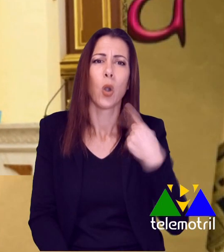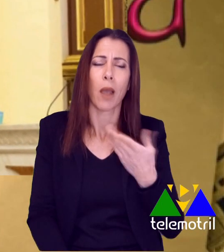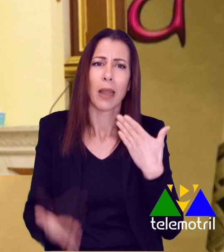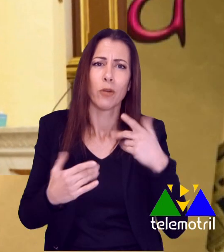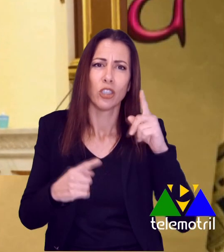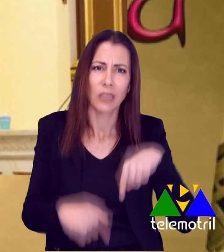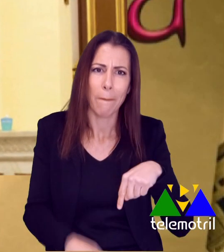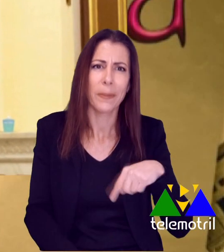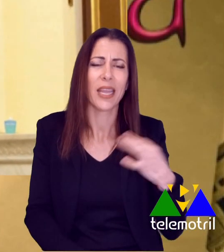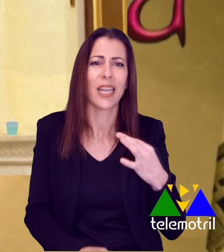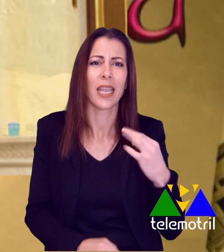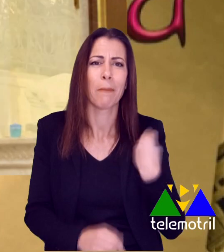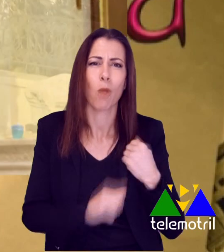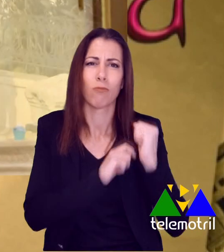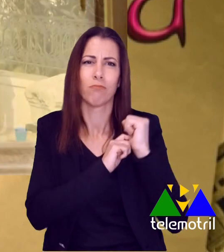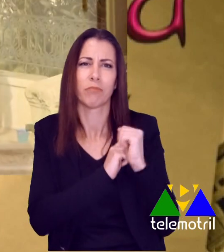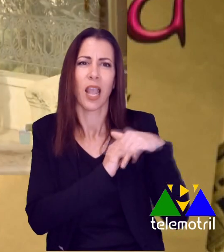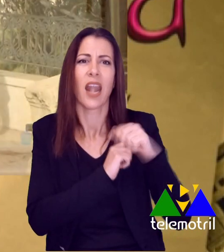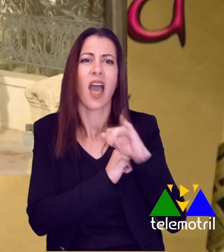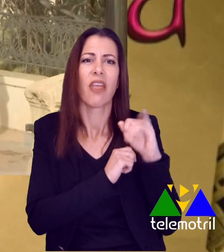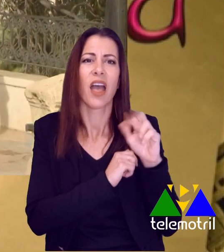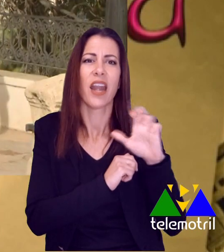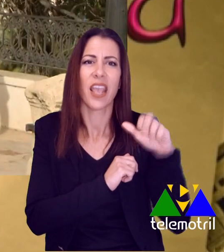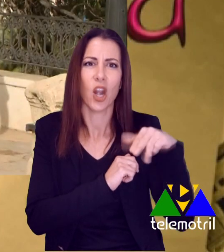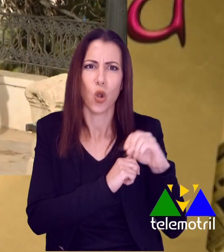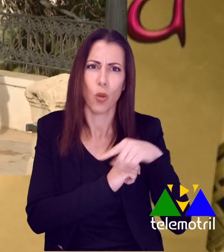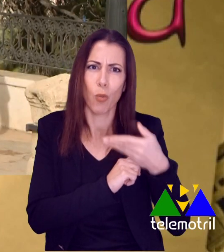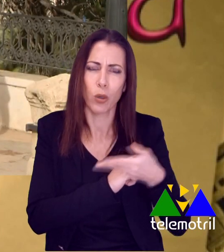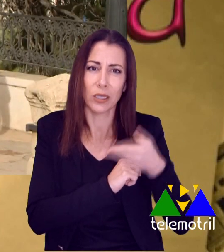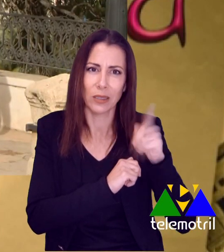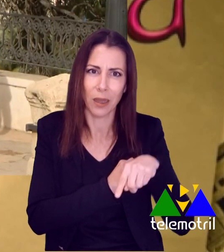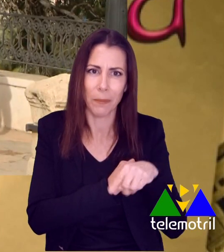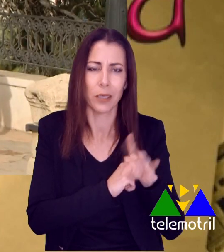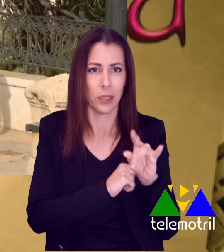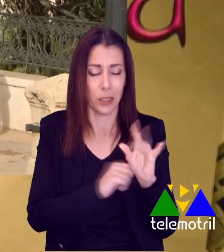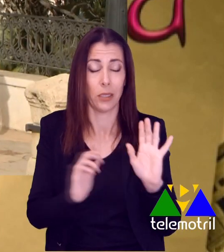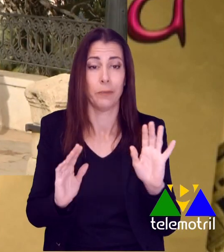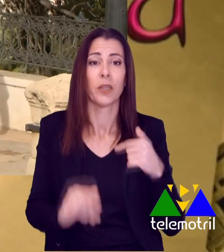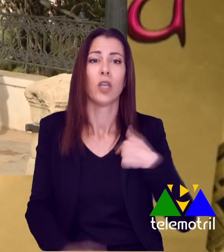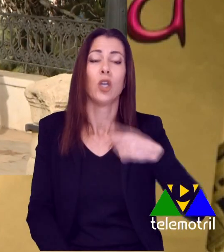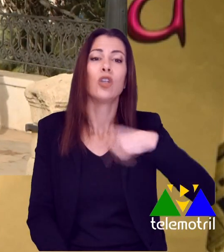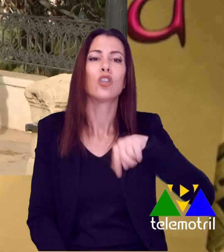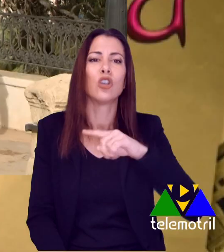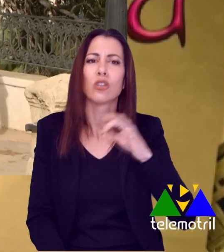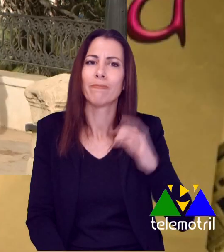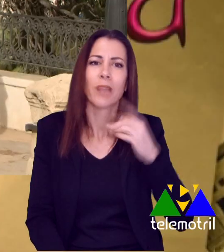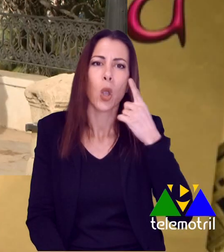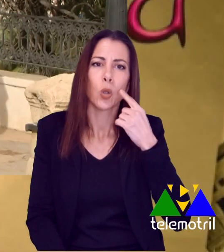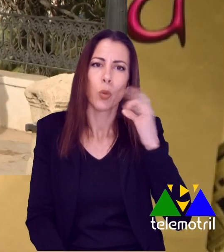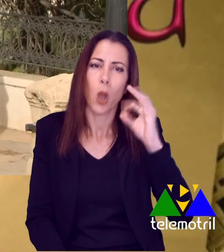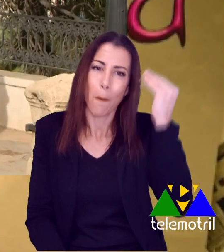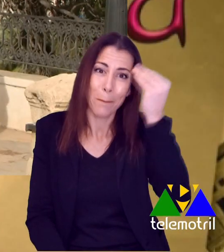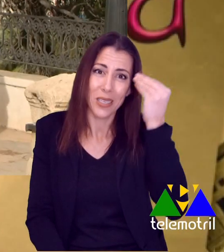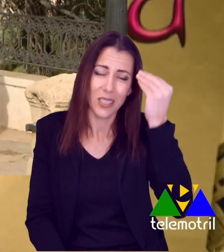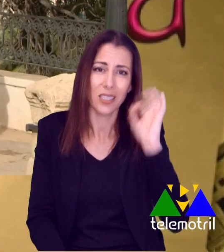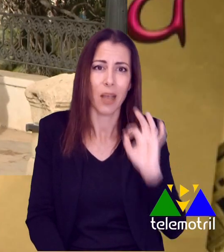Nazareno y de la importancia, porque además aquí es donde el Nazareno siempre viene, donde estamos precisamente y eso, a bendecir, ¿no? Nosotros tenemos la costumbre, o pensamos que eso